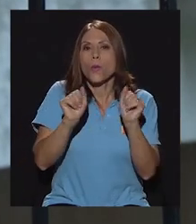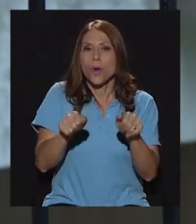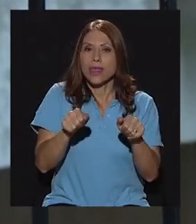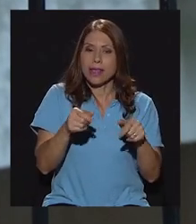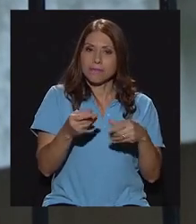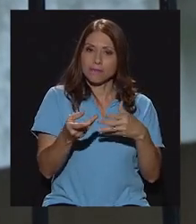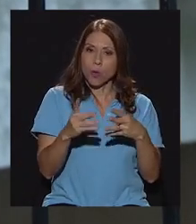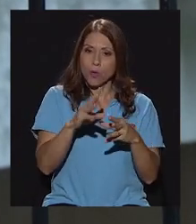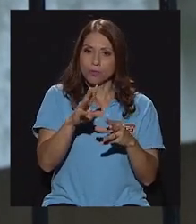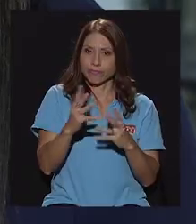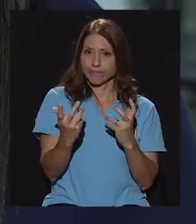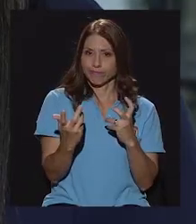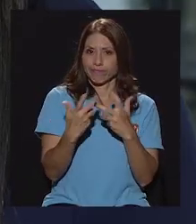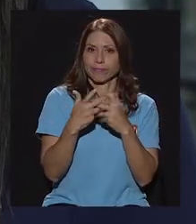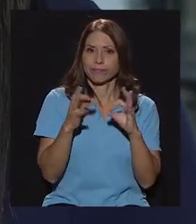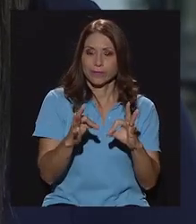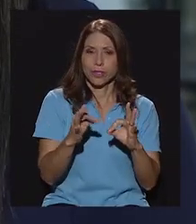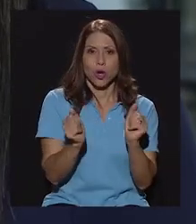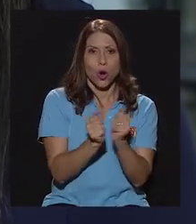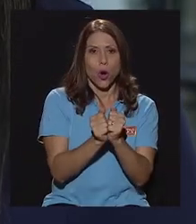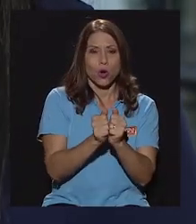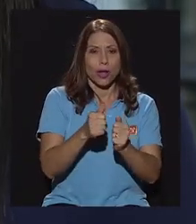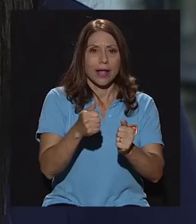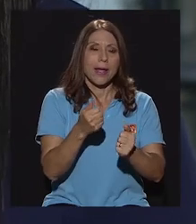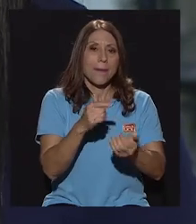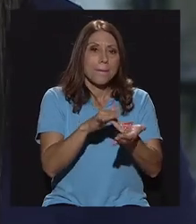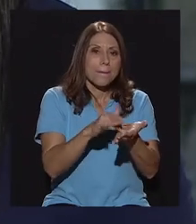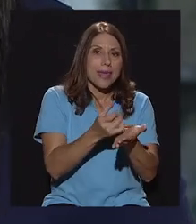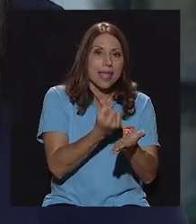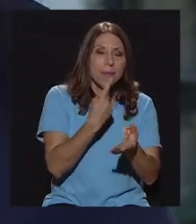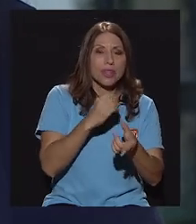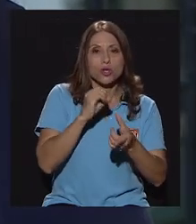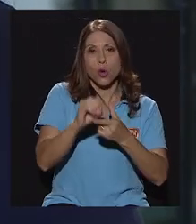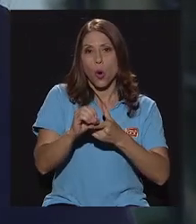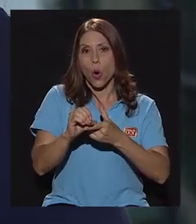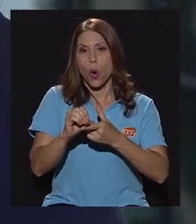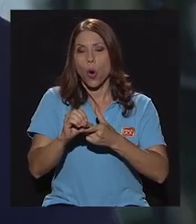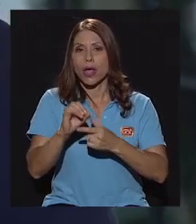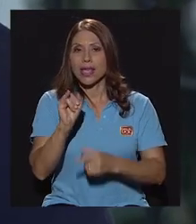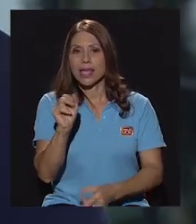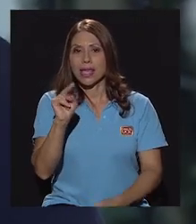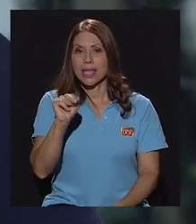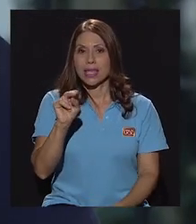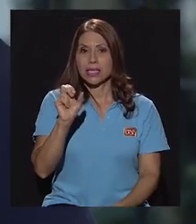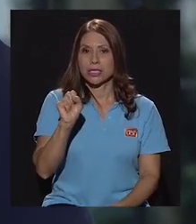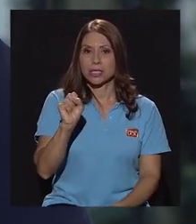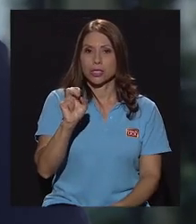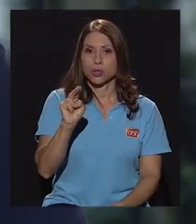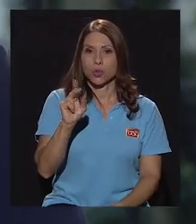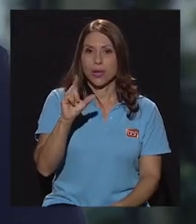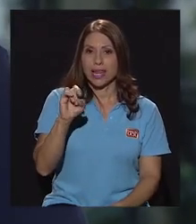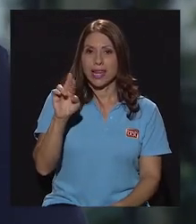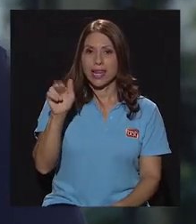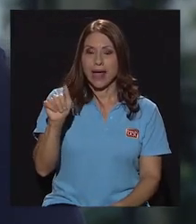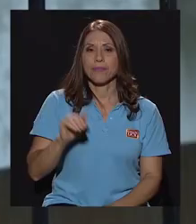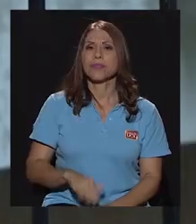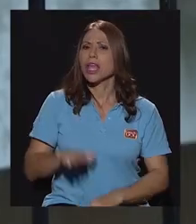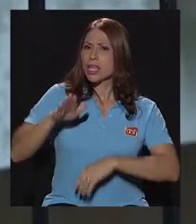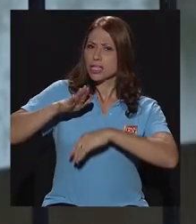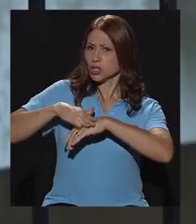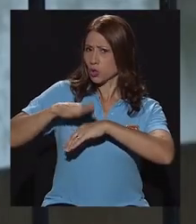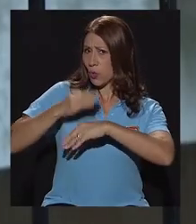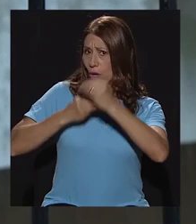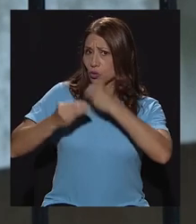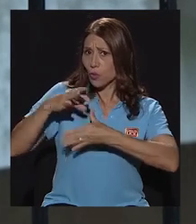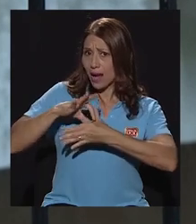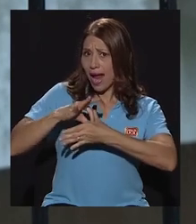medicación, ¿verdad? Marcela, y en relación al consumo de las carnes, ¿Hay alguna restricción o alguna recomendación? Sí,